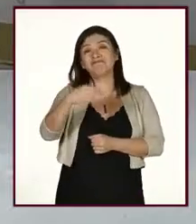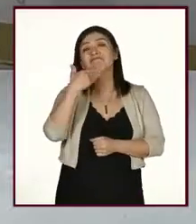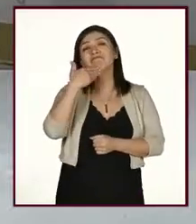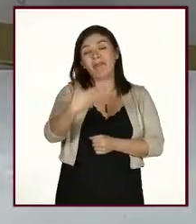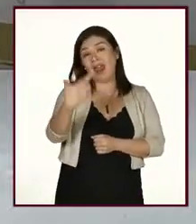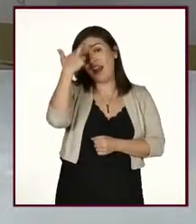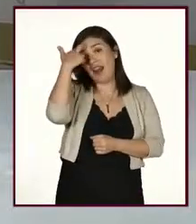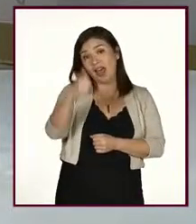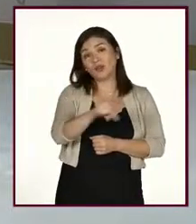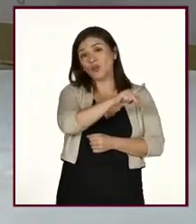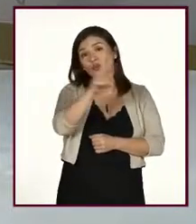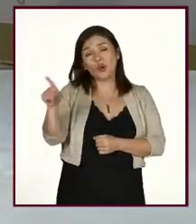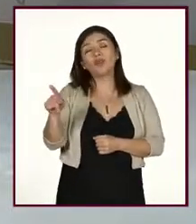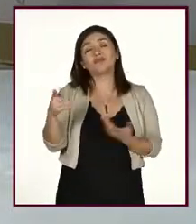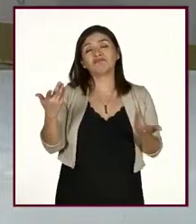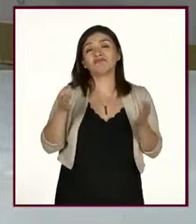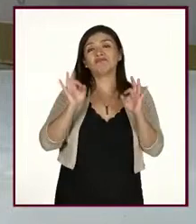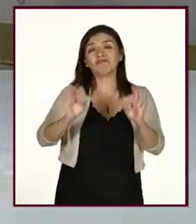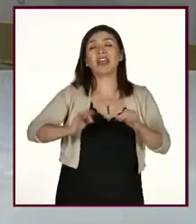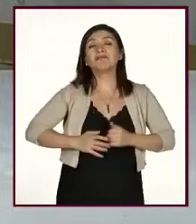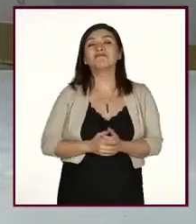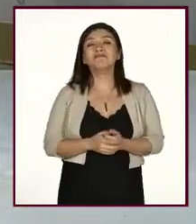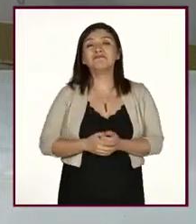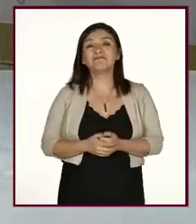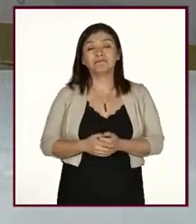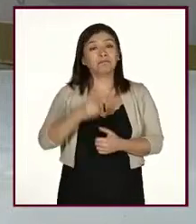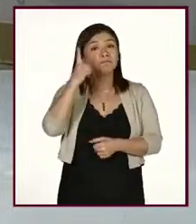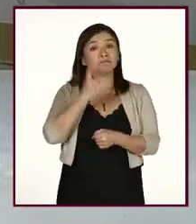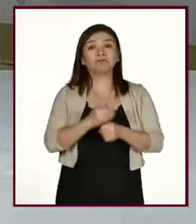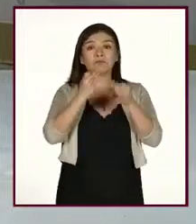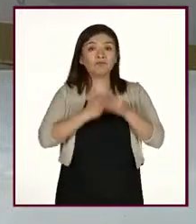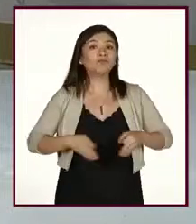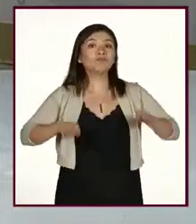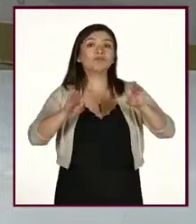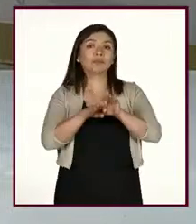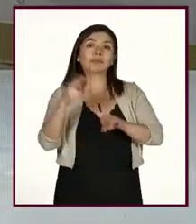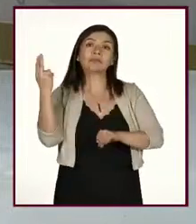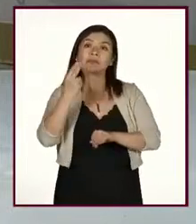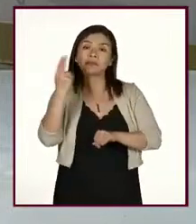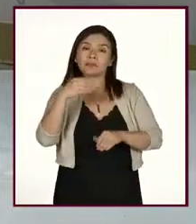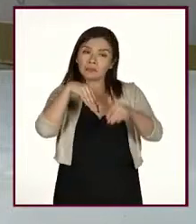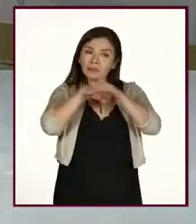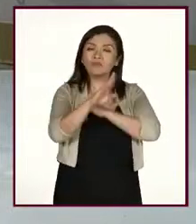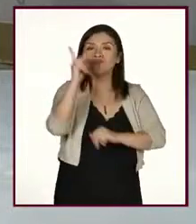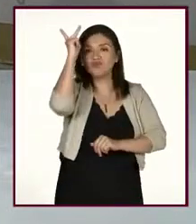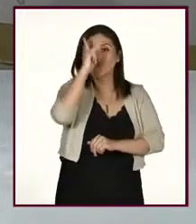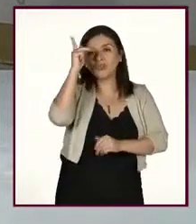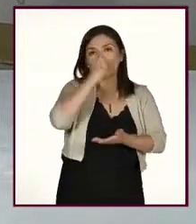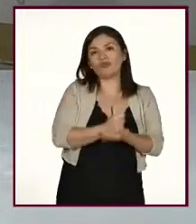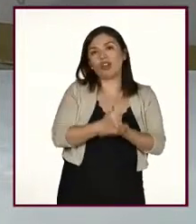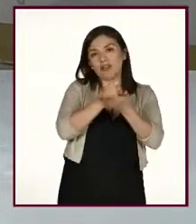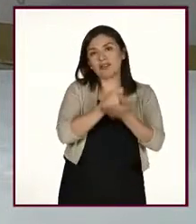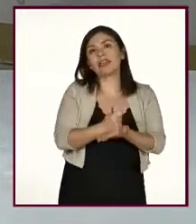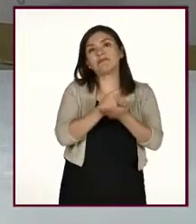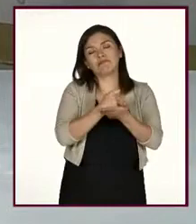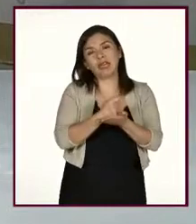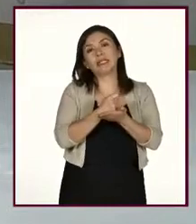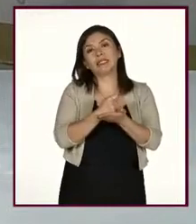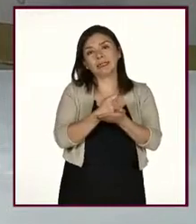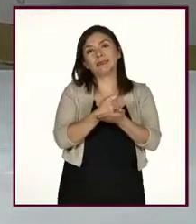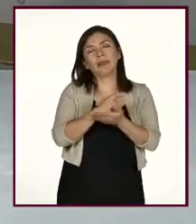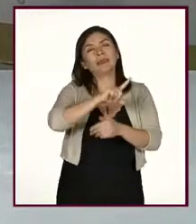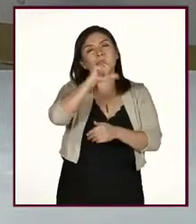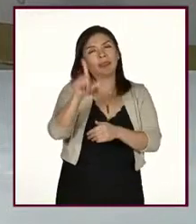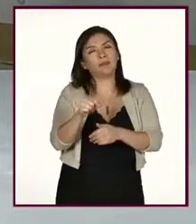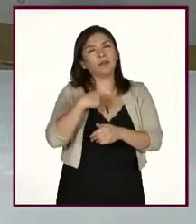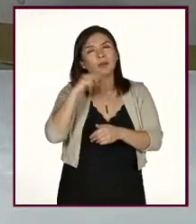todas las respuestas. Entonces, sí, el primer paso pues es el iniciar una psicoterapia. Psicoterapia. ¿Sí? Más adelante vamos a ver